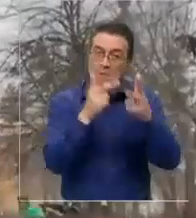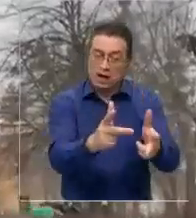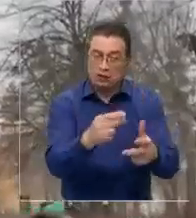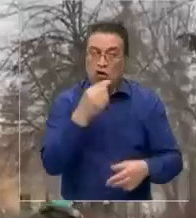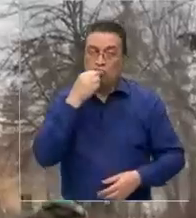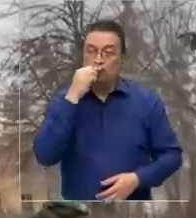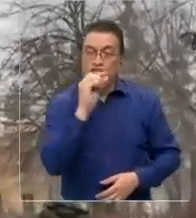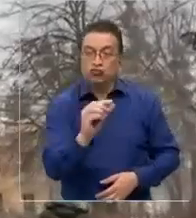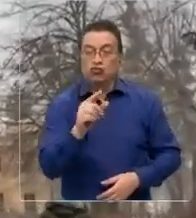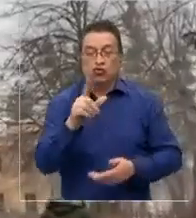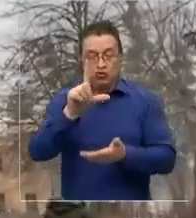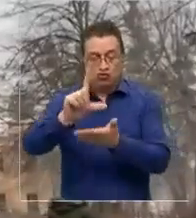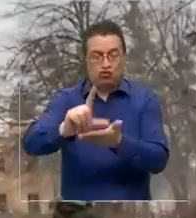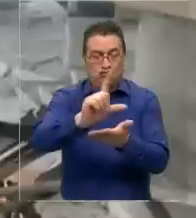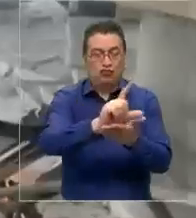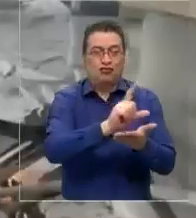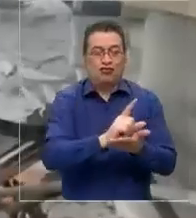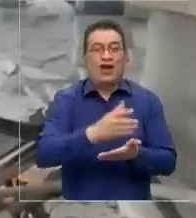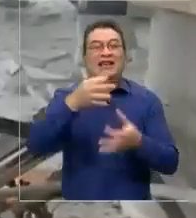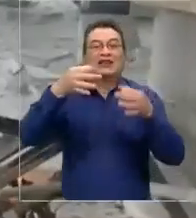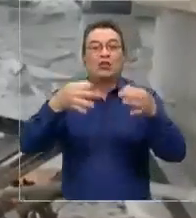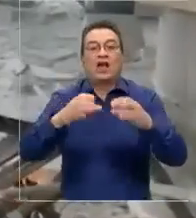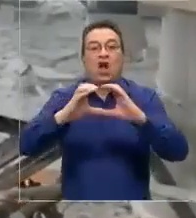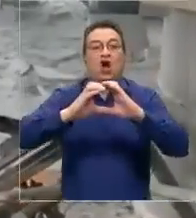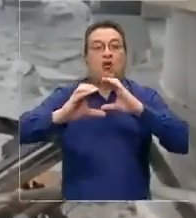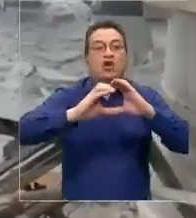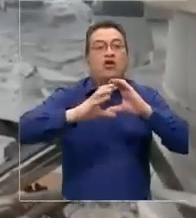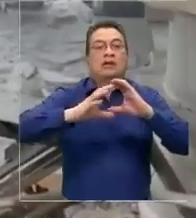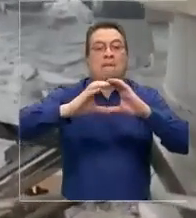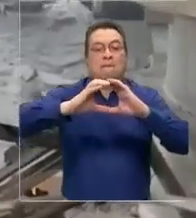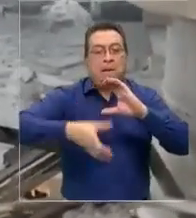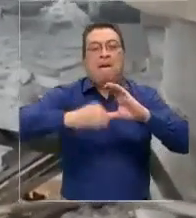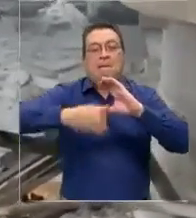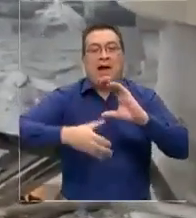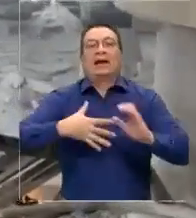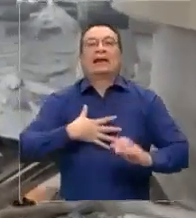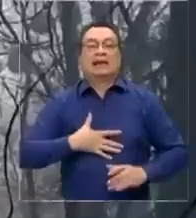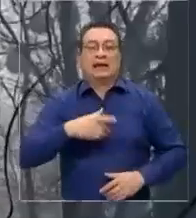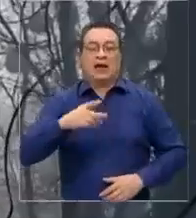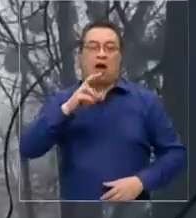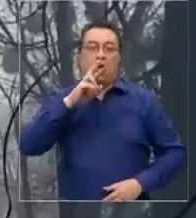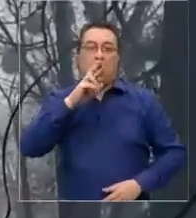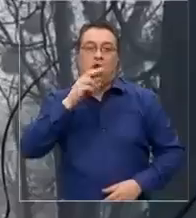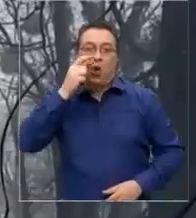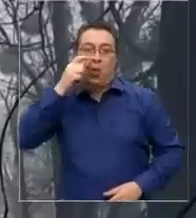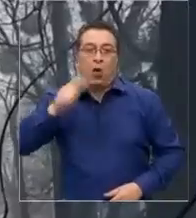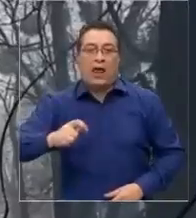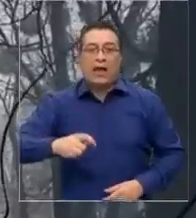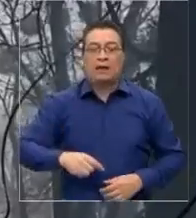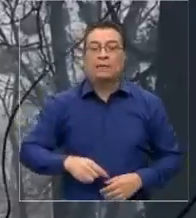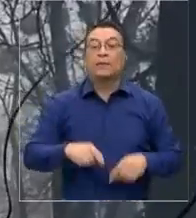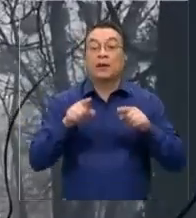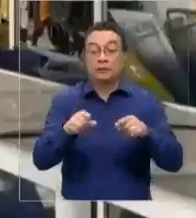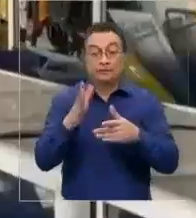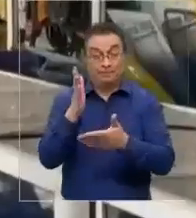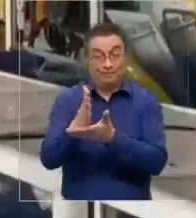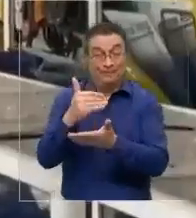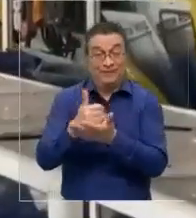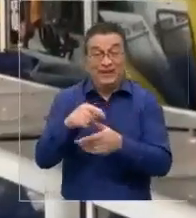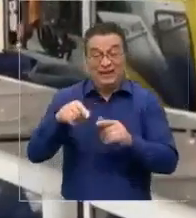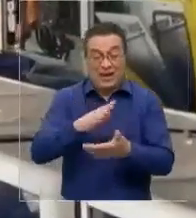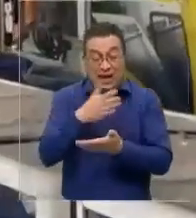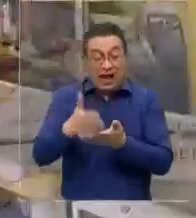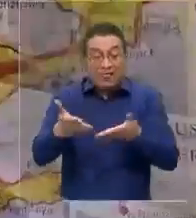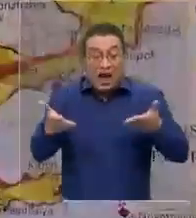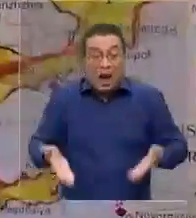a puntos estratégicos de seguridad y comunicaciones ucranianas. En ese sentido, las principales operaciones que se han desarrollado a la